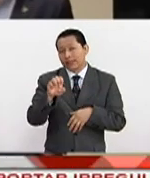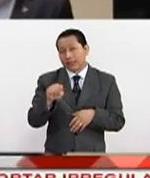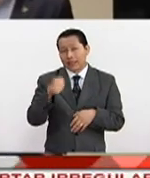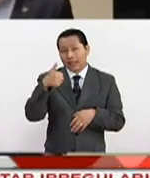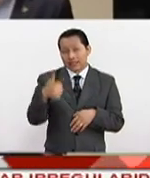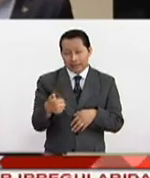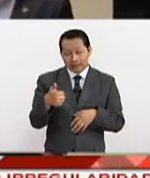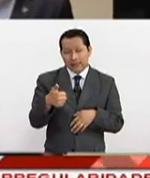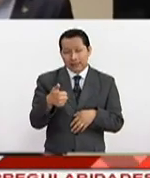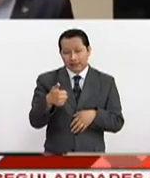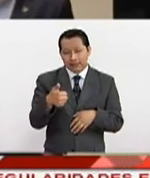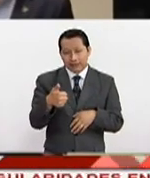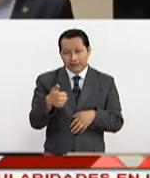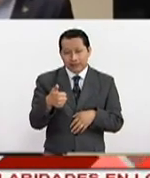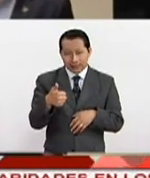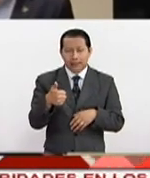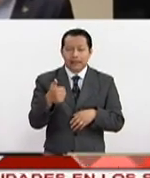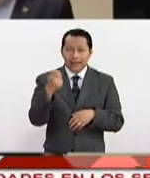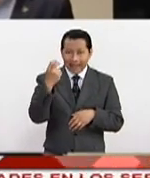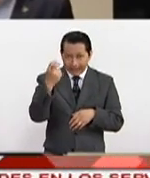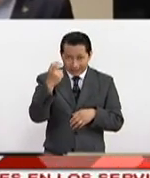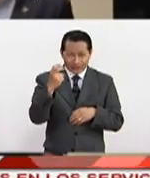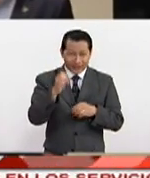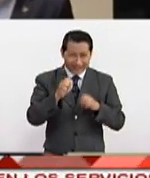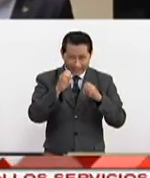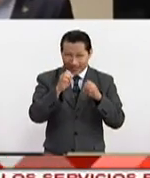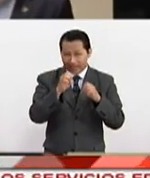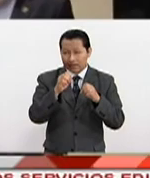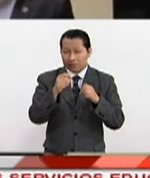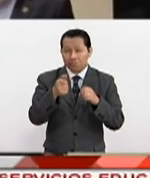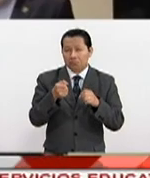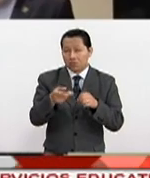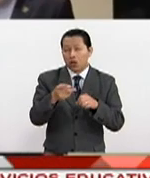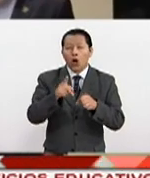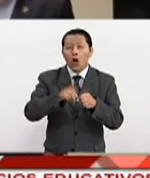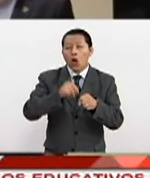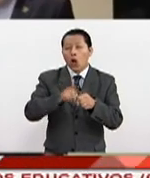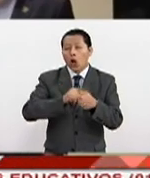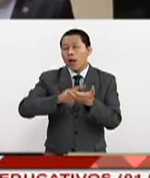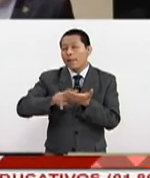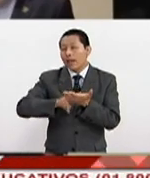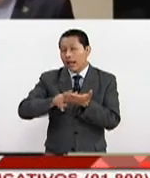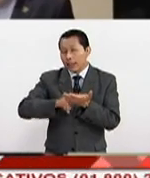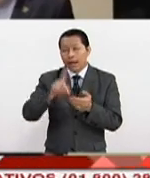4,766 inmuebles que están catalogados en verde,